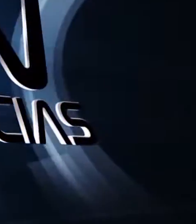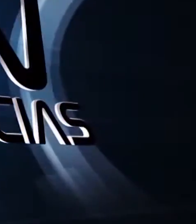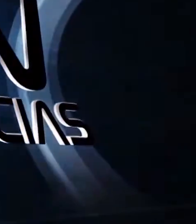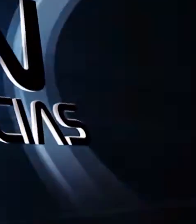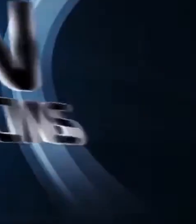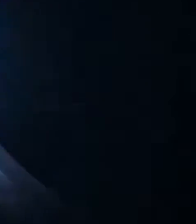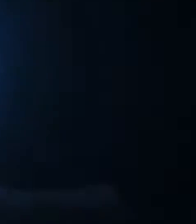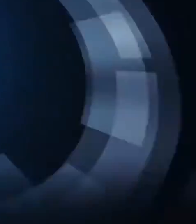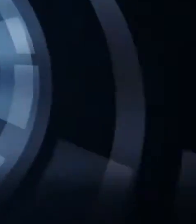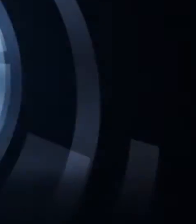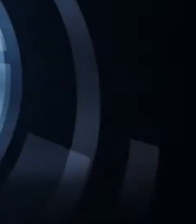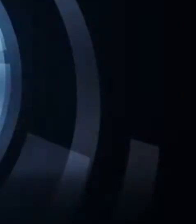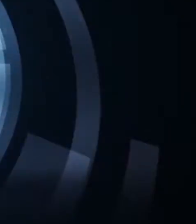¡Gracias!